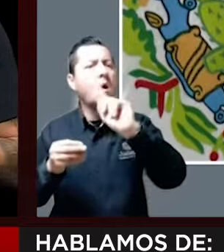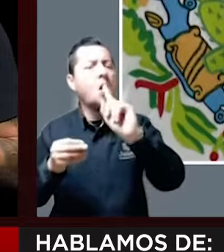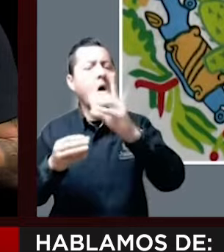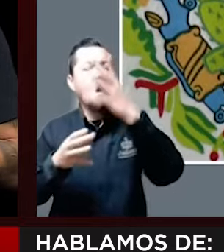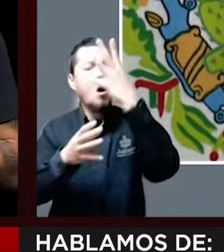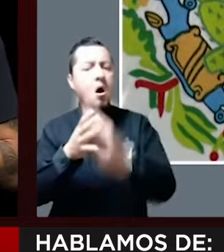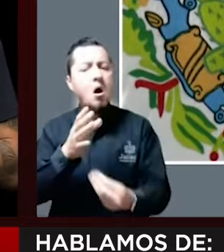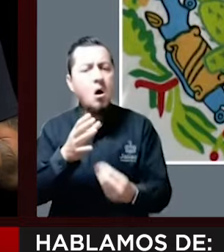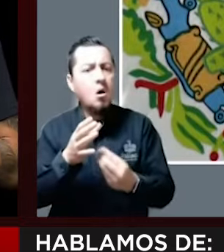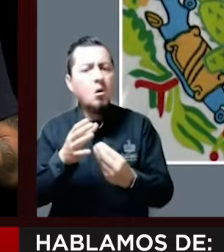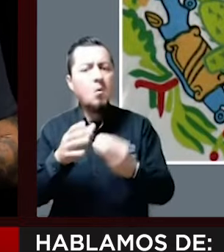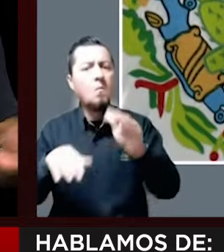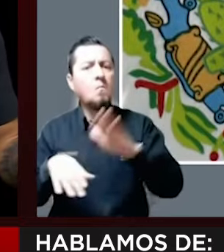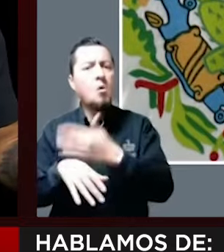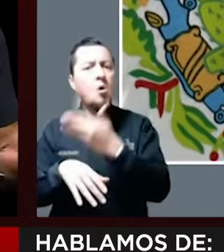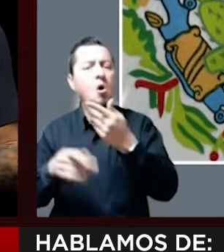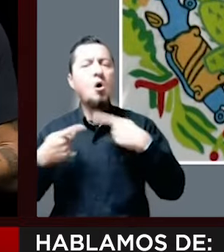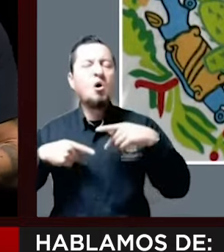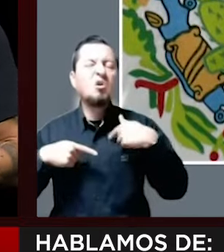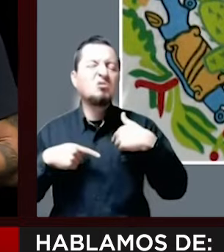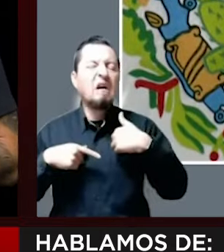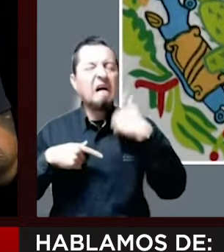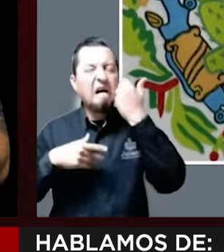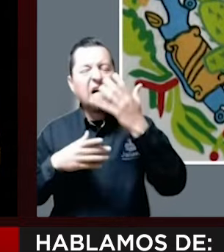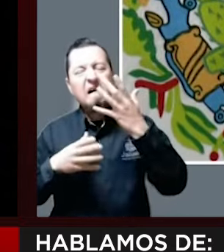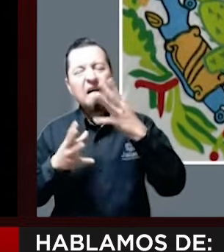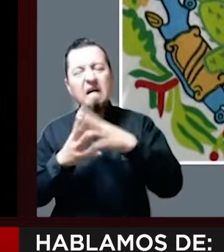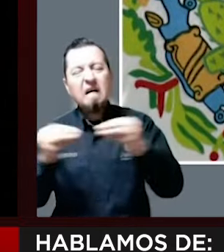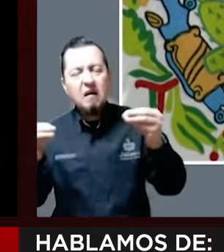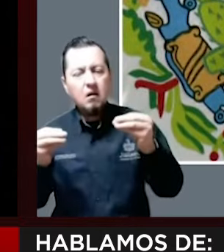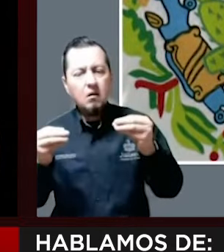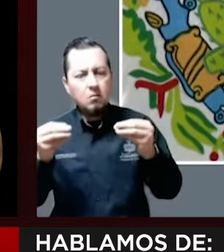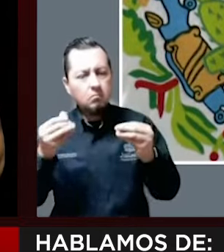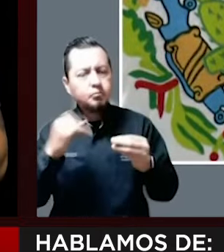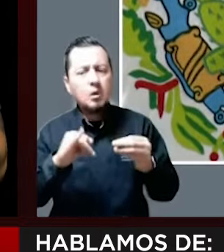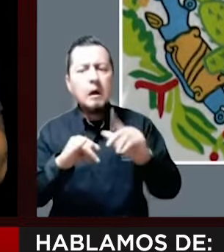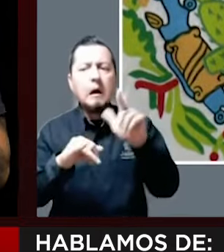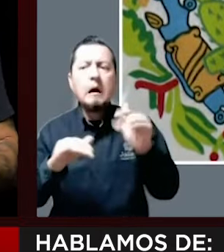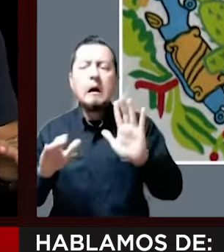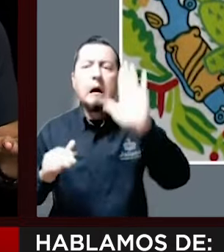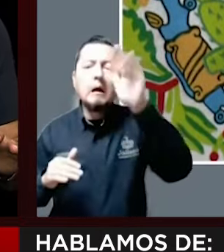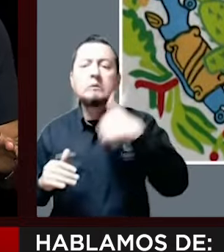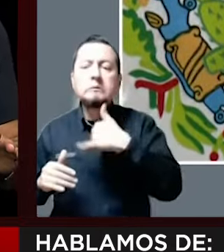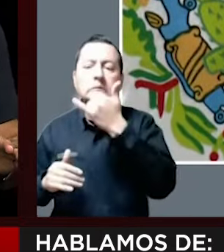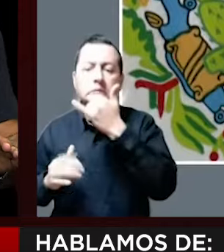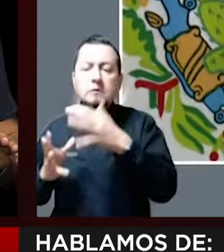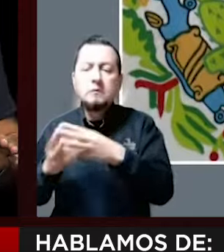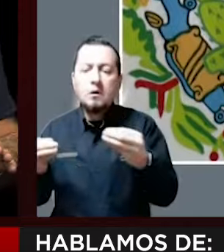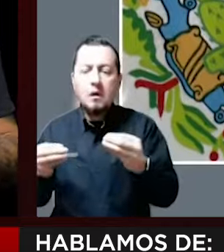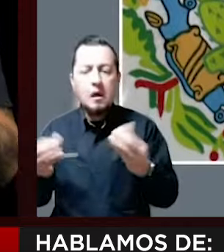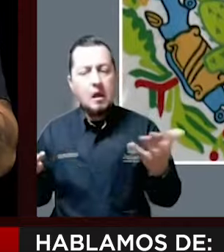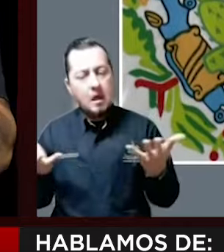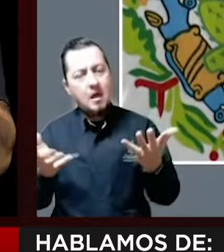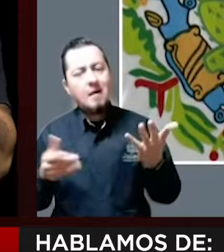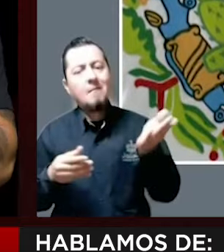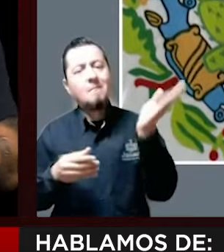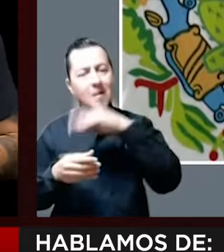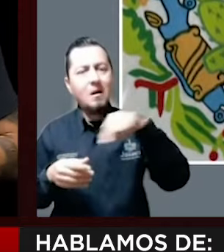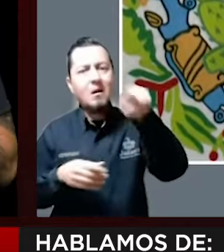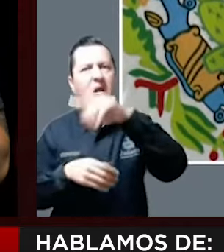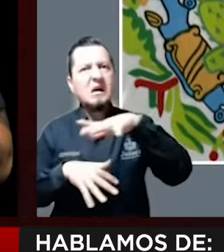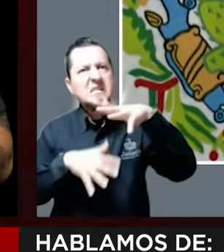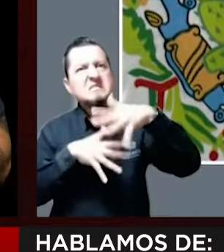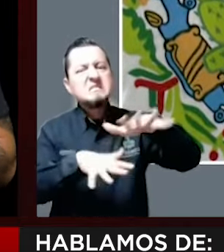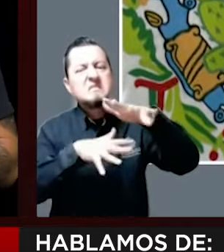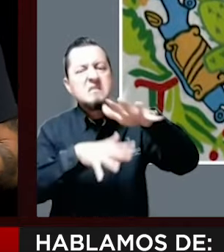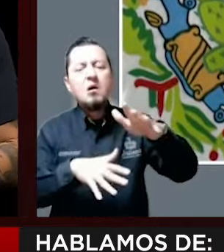honorable desempeño. El gobernador tampoco miente cuanto truena contra todos quienes han criticado las batallas, que no su